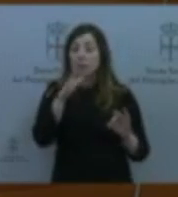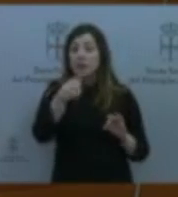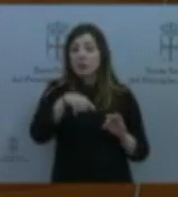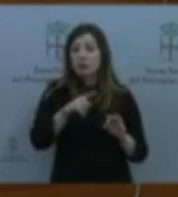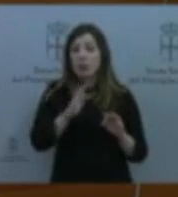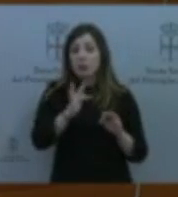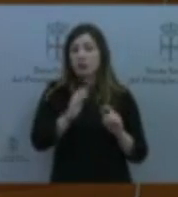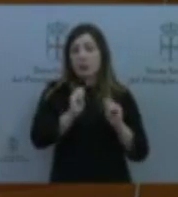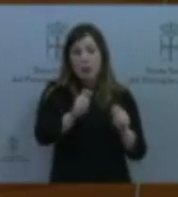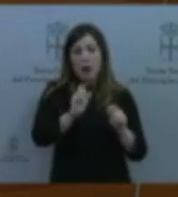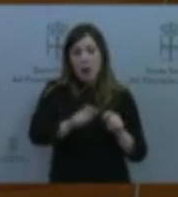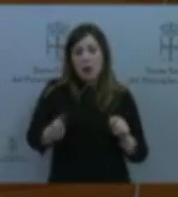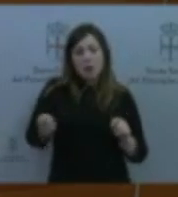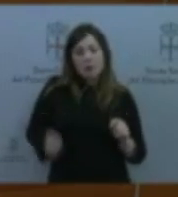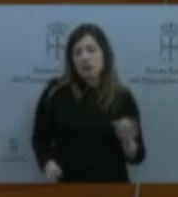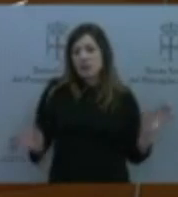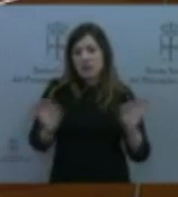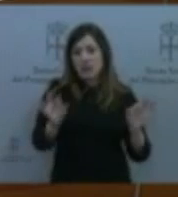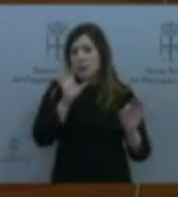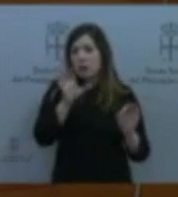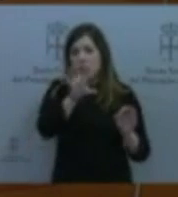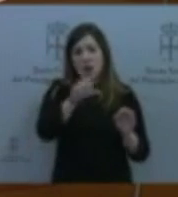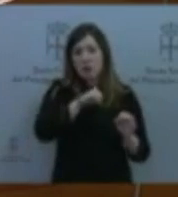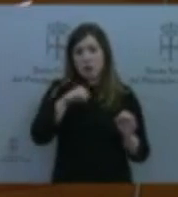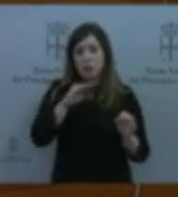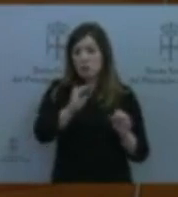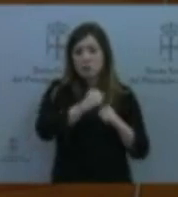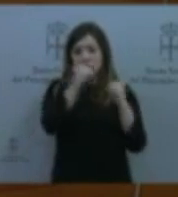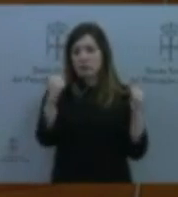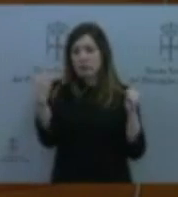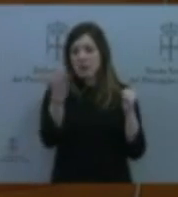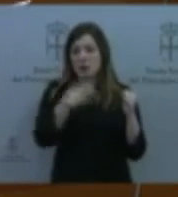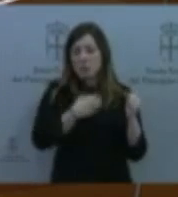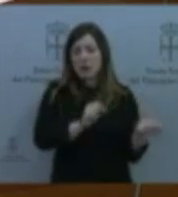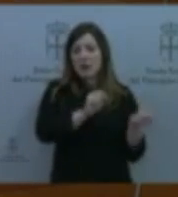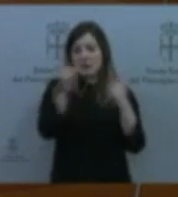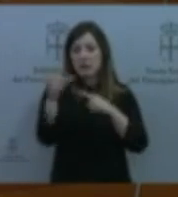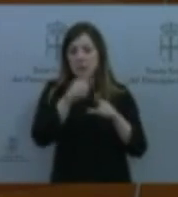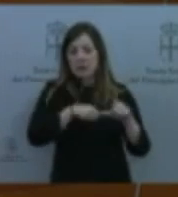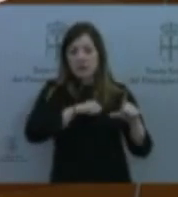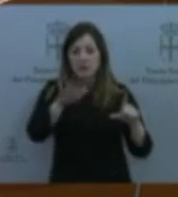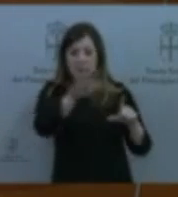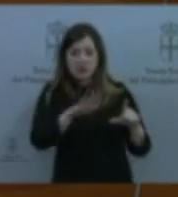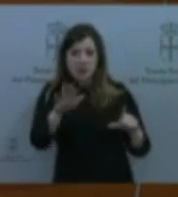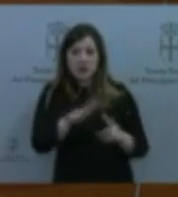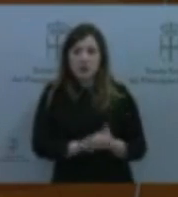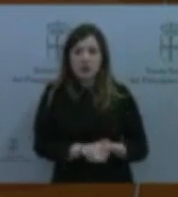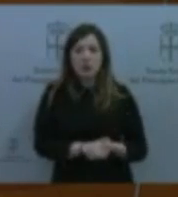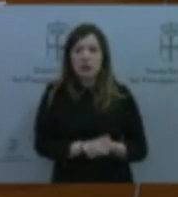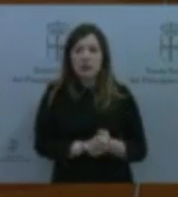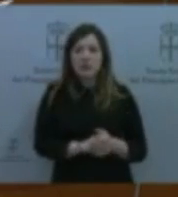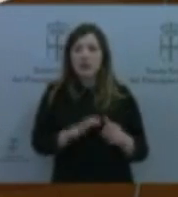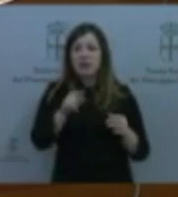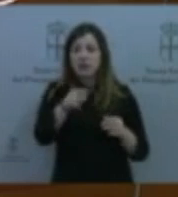su comunidad autónoma sin posibilidad de desplazarse por el territorio español. En él se reflejan las categorías equivalentes en